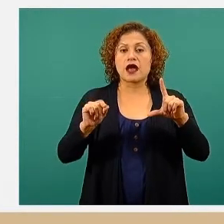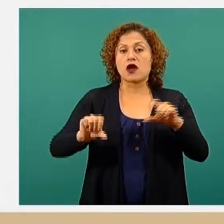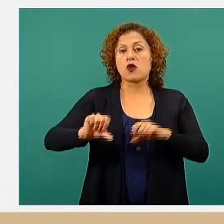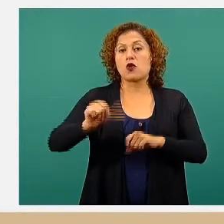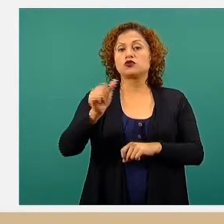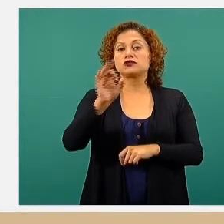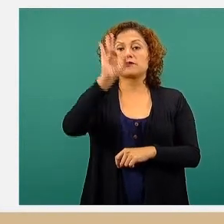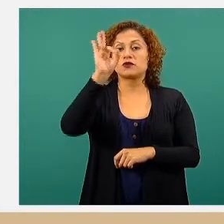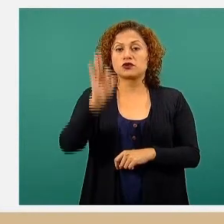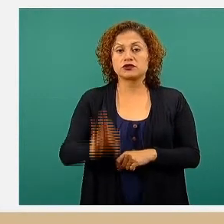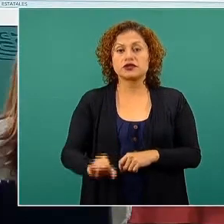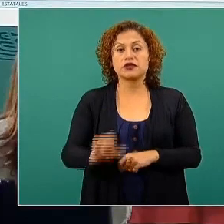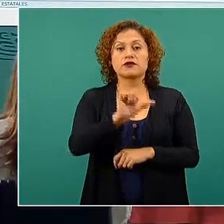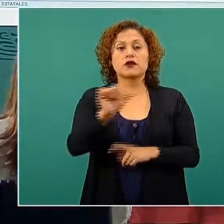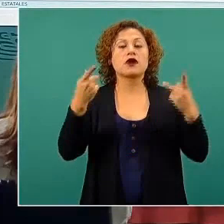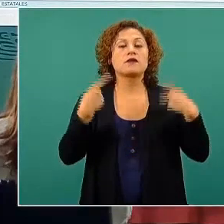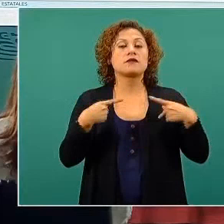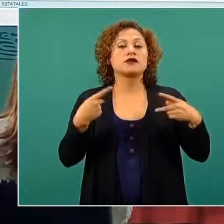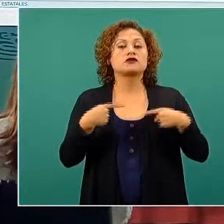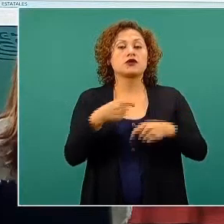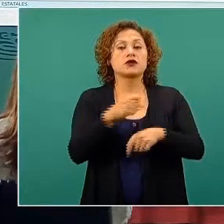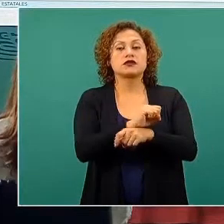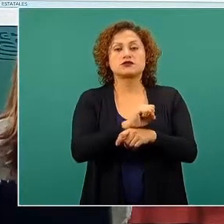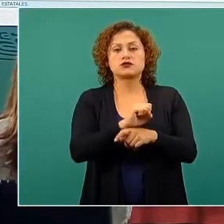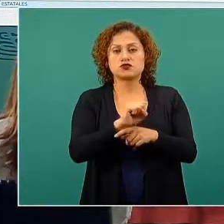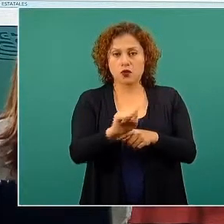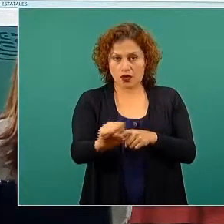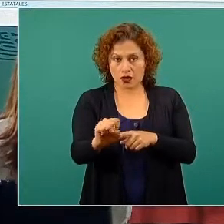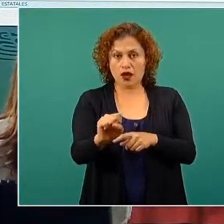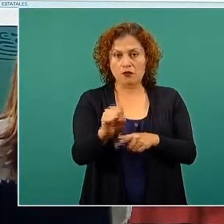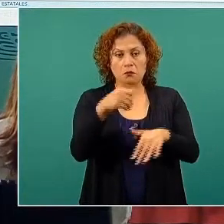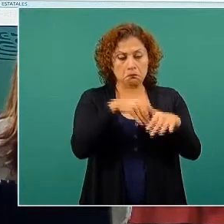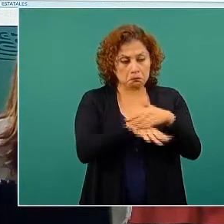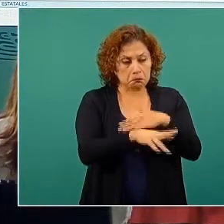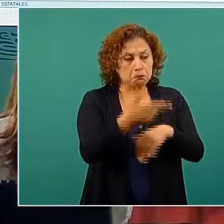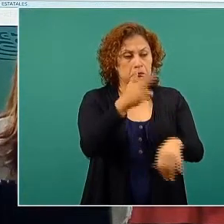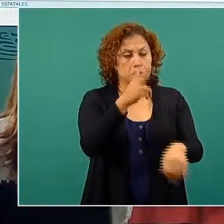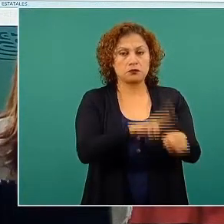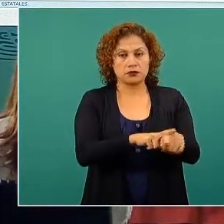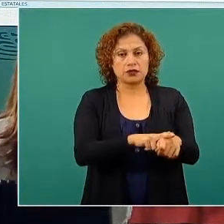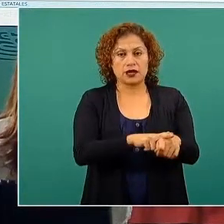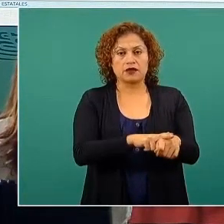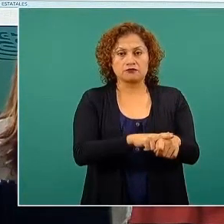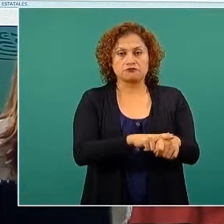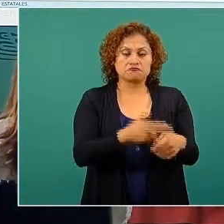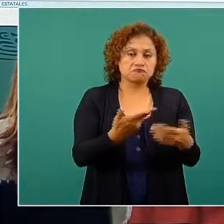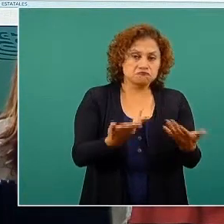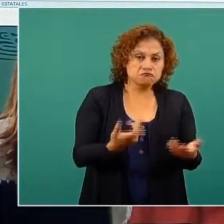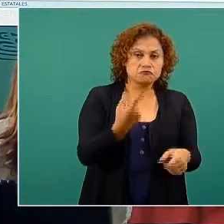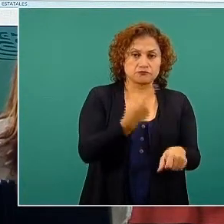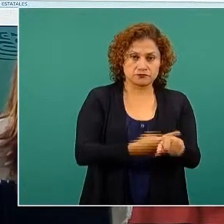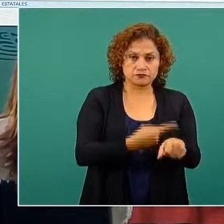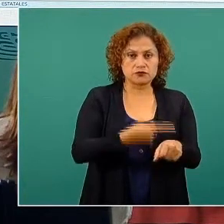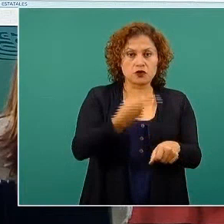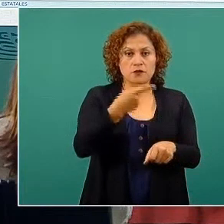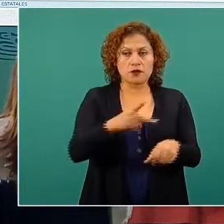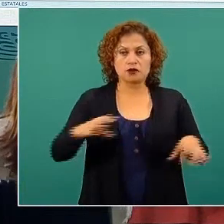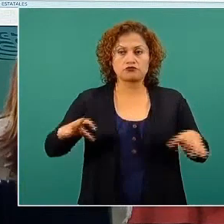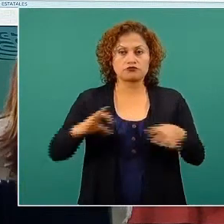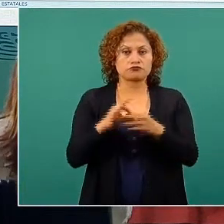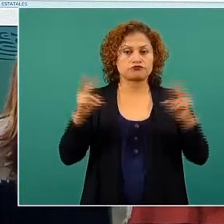las personas que tienen una infección respiratoria aguda grave, pero que no requieren de cuidados críticos, que no requieren de un respirador mecánico. Y